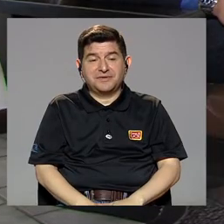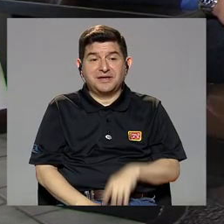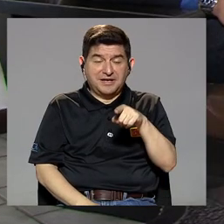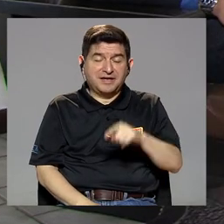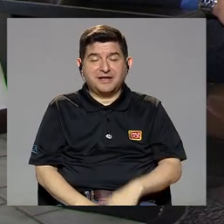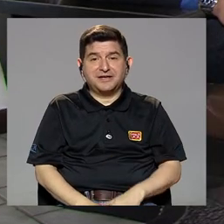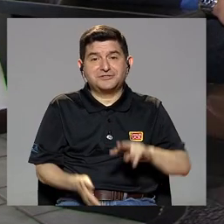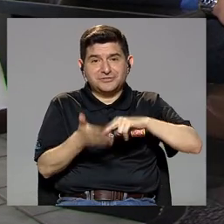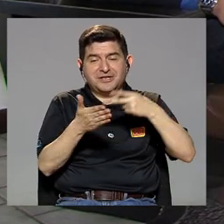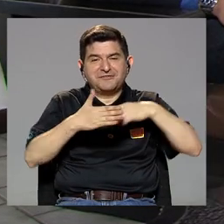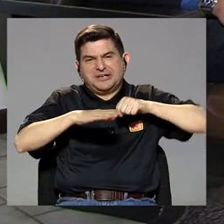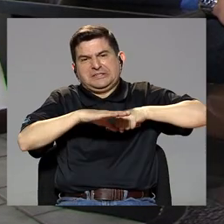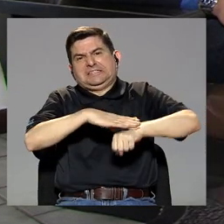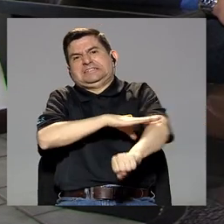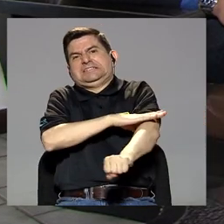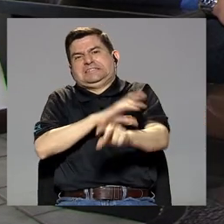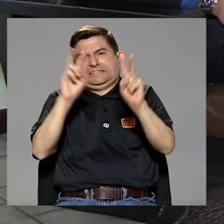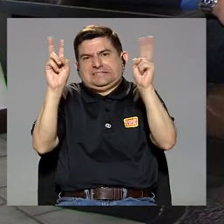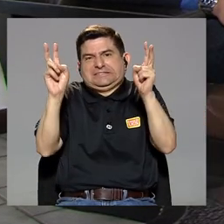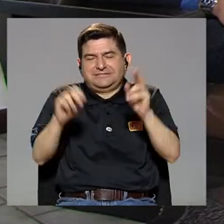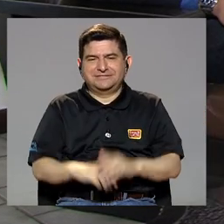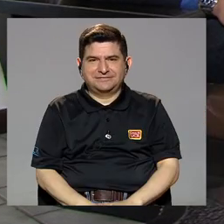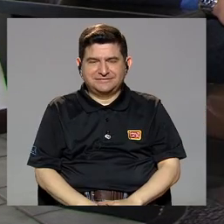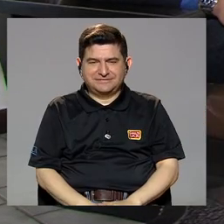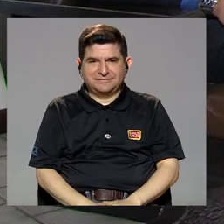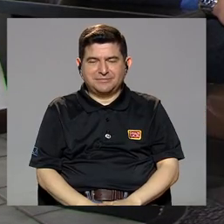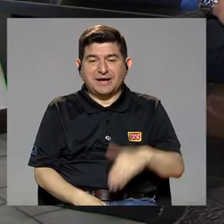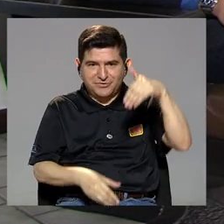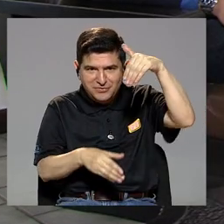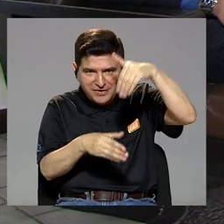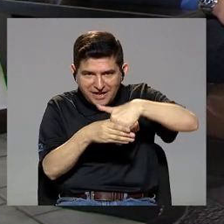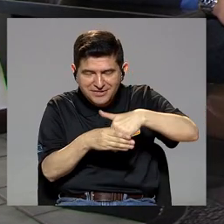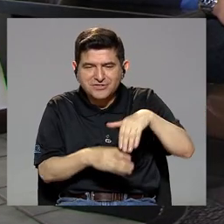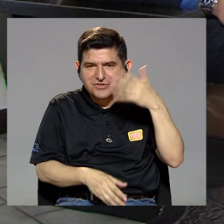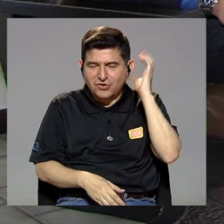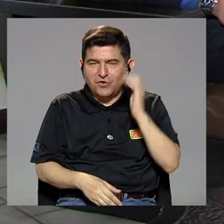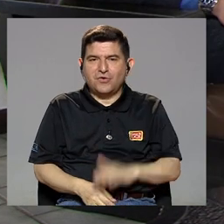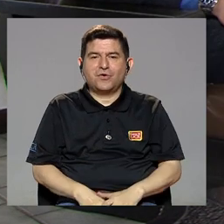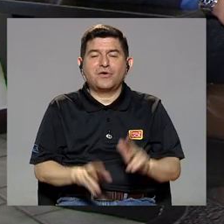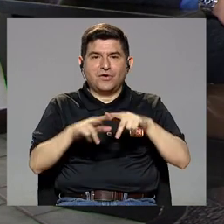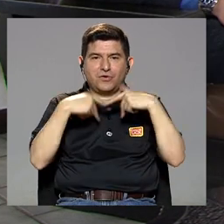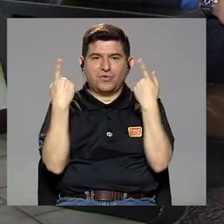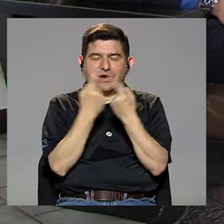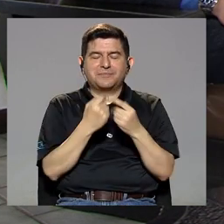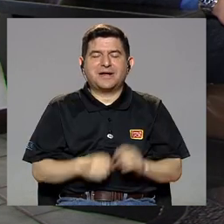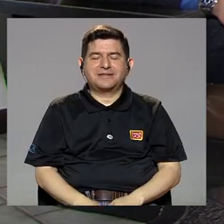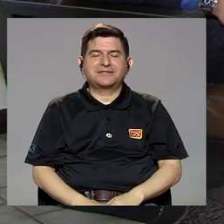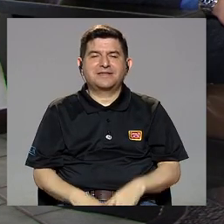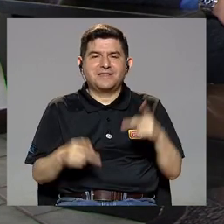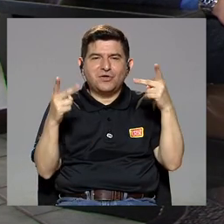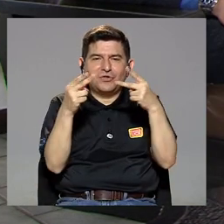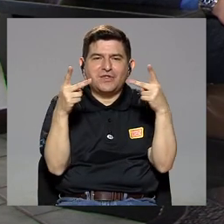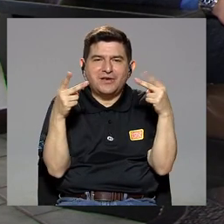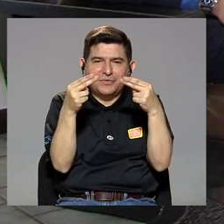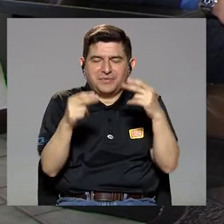jajaja no es cierto la radio de lleno en el partido de la hormiga pero